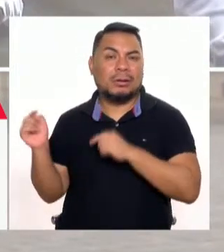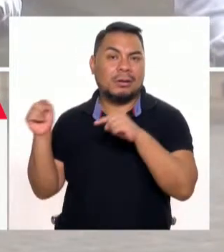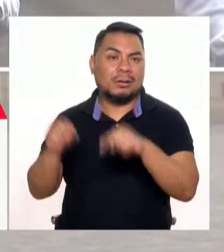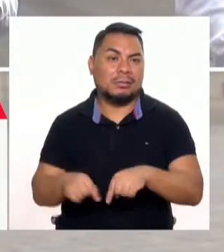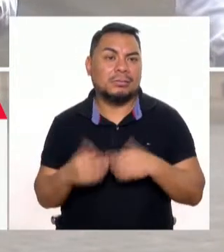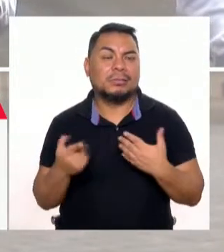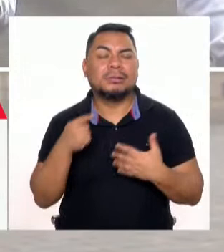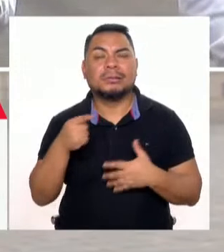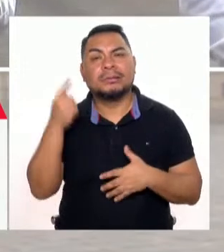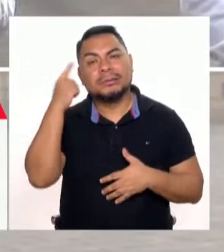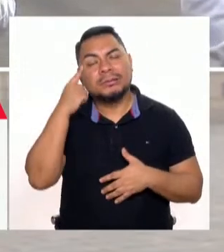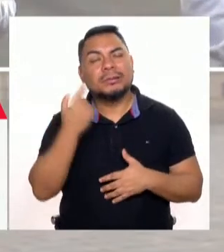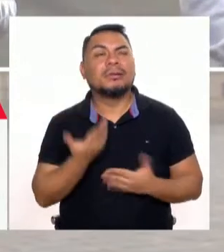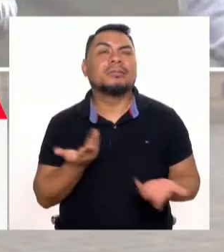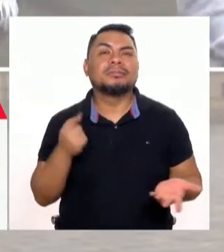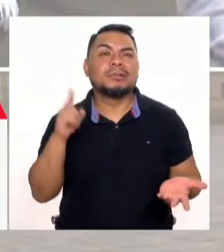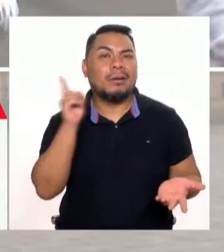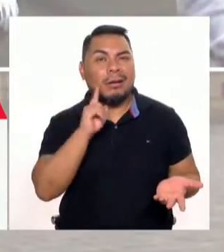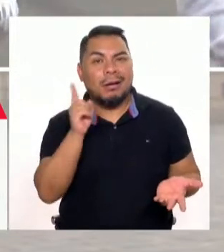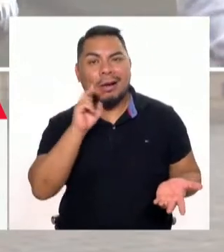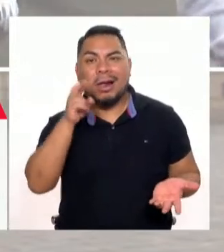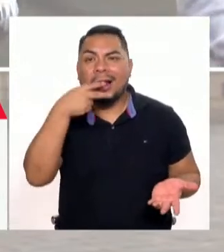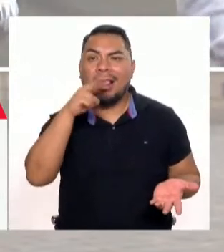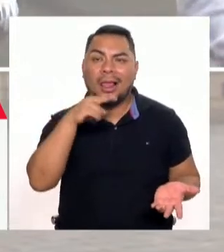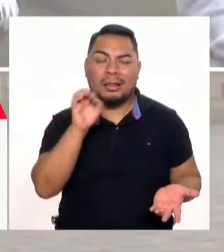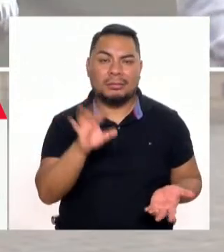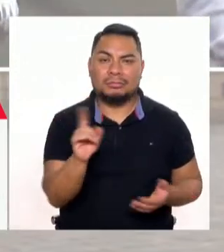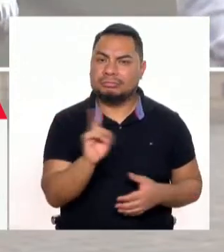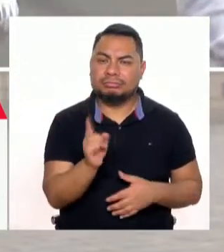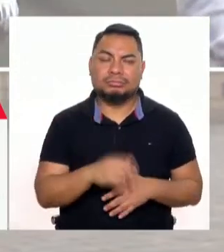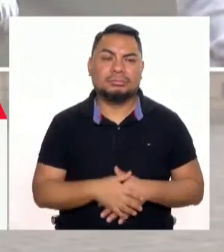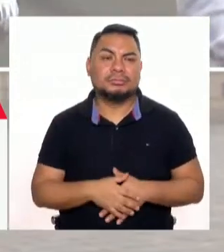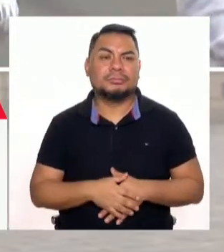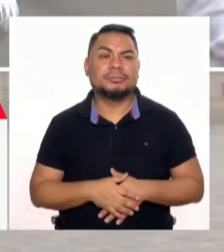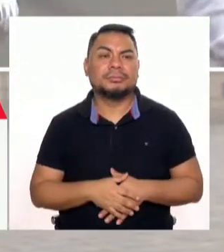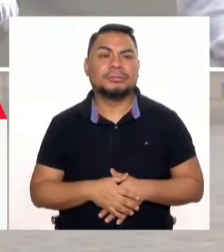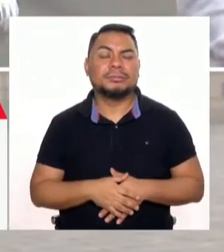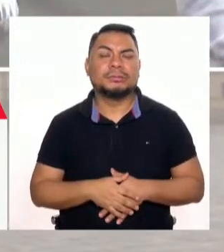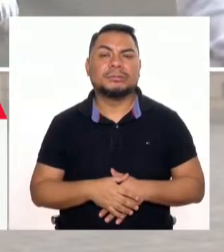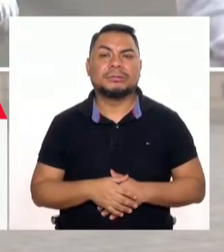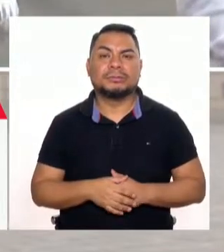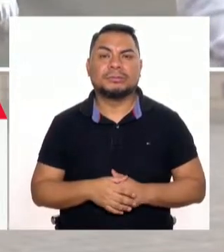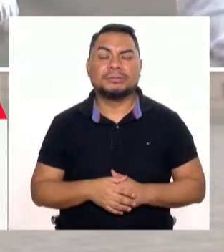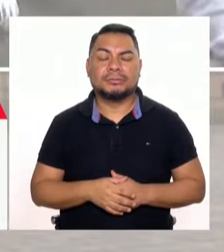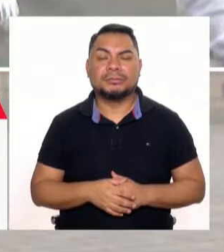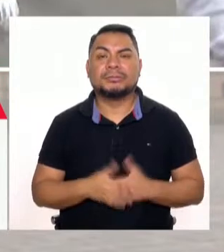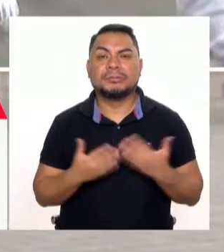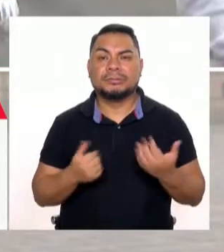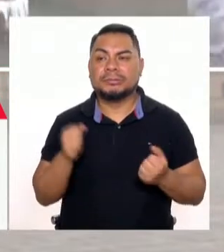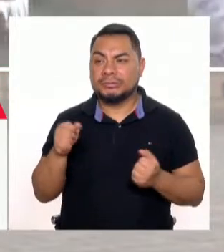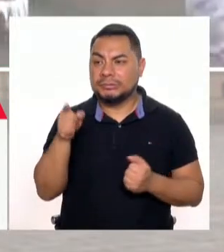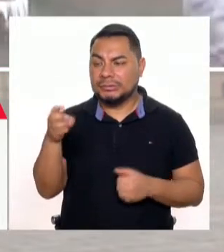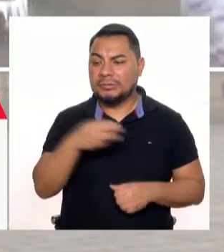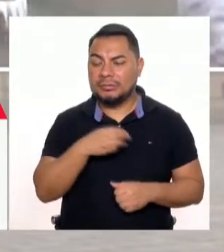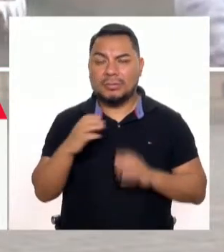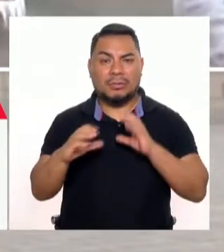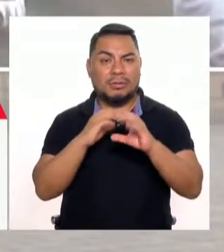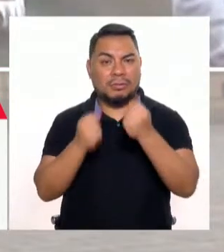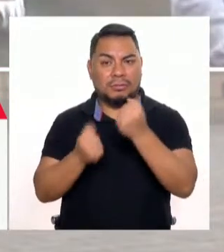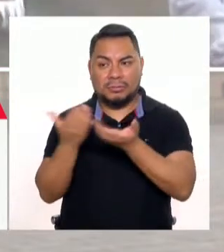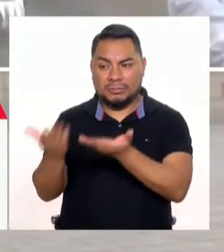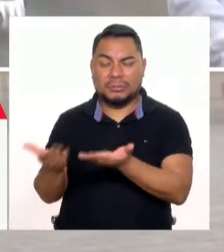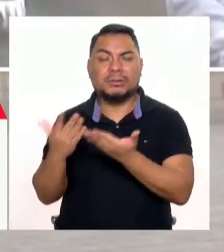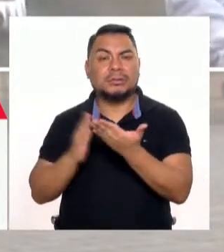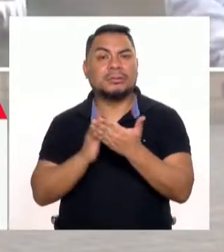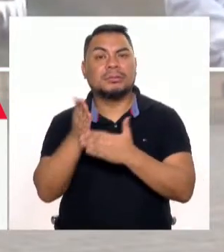venderles humo ni a florearlo el Ministerio transporte sin comunicaciones a través